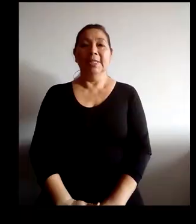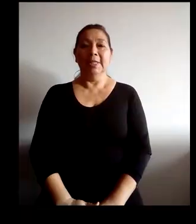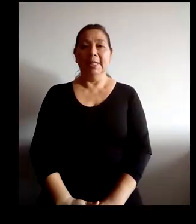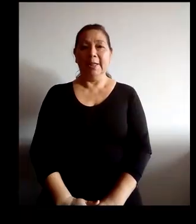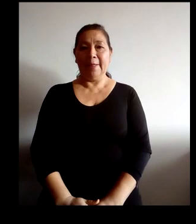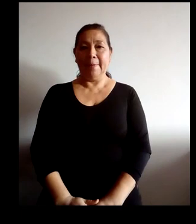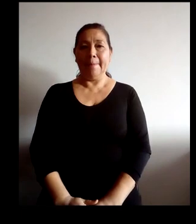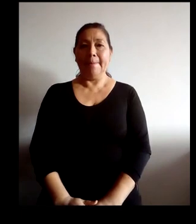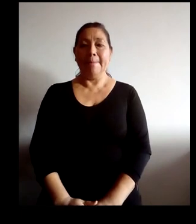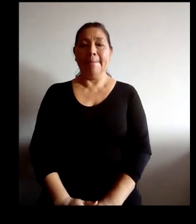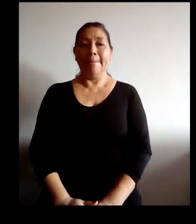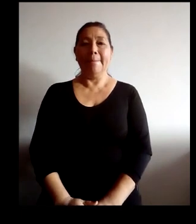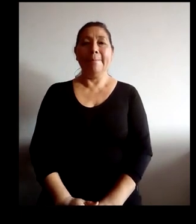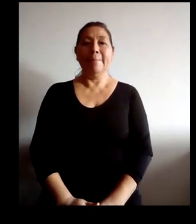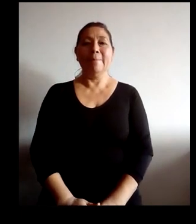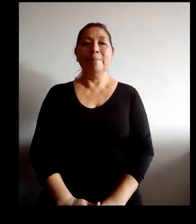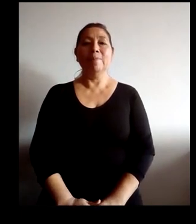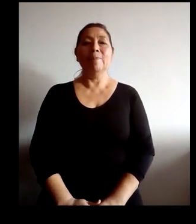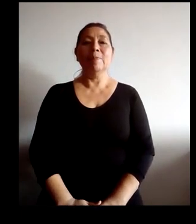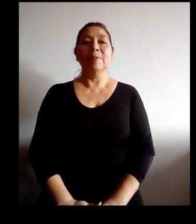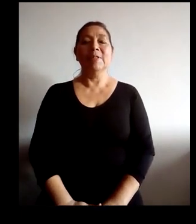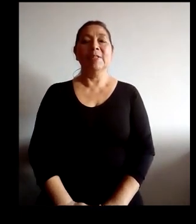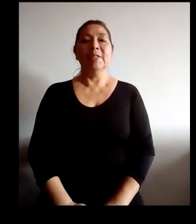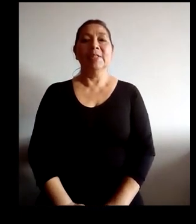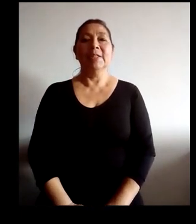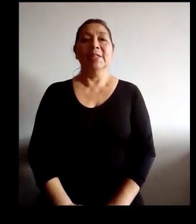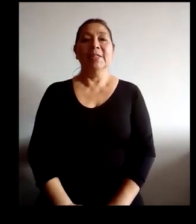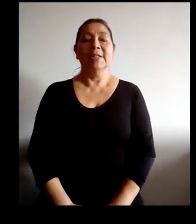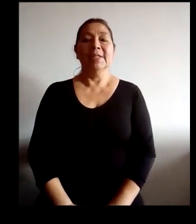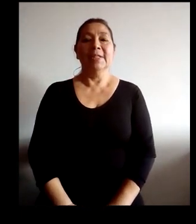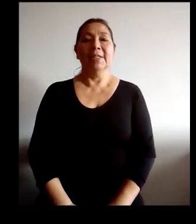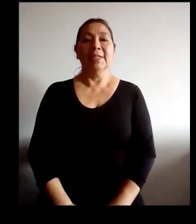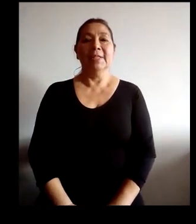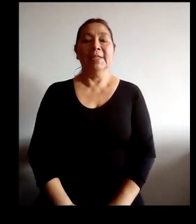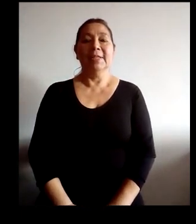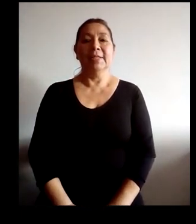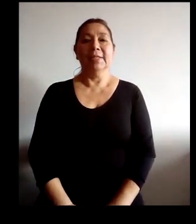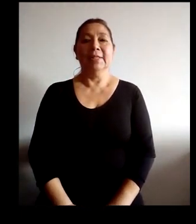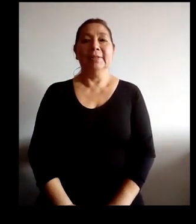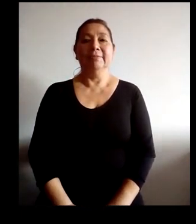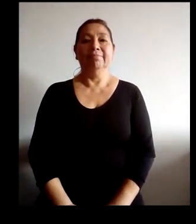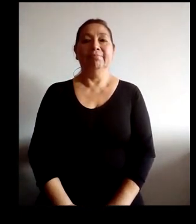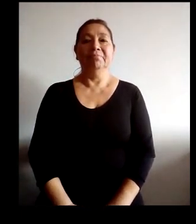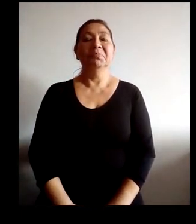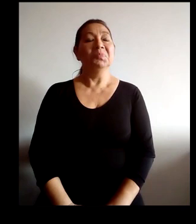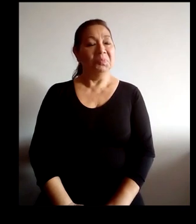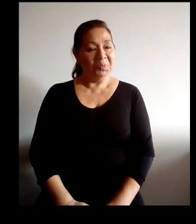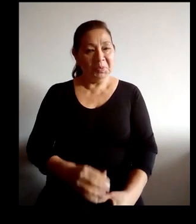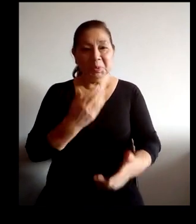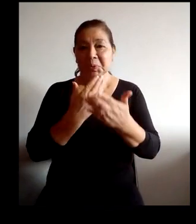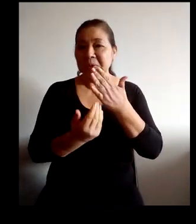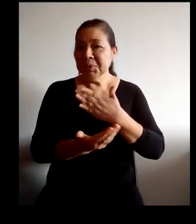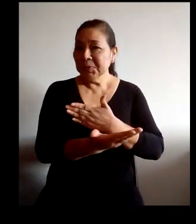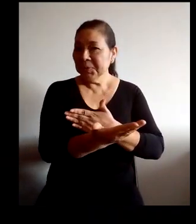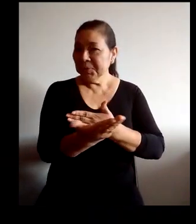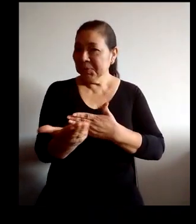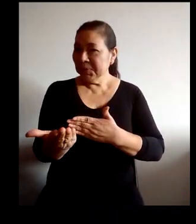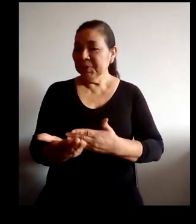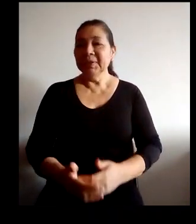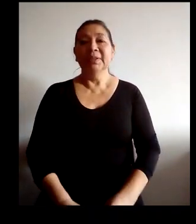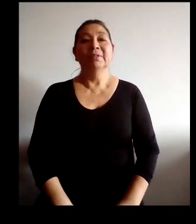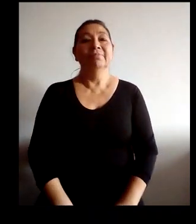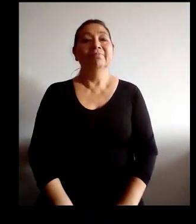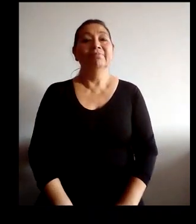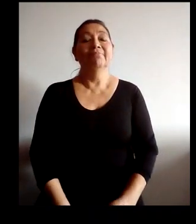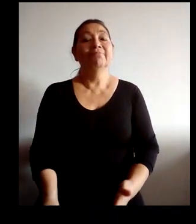Señor magistrado, ¿qué tal? Buenos días. Por medio de la presente causa, de la parte de una solicitante en este caso, que se revoca la sentencia de